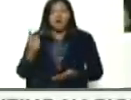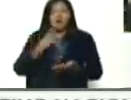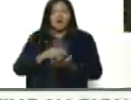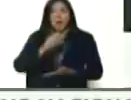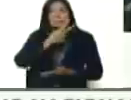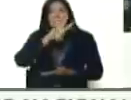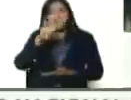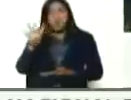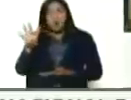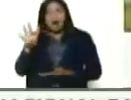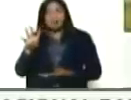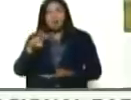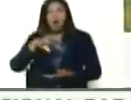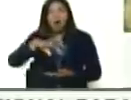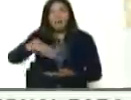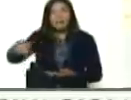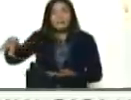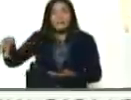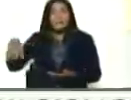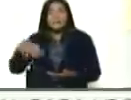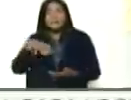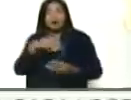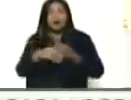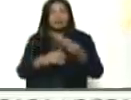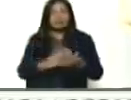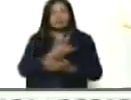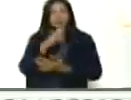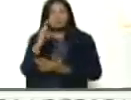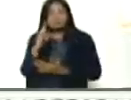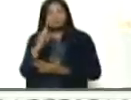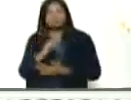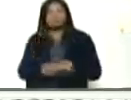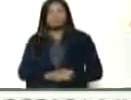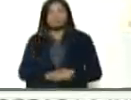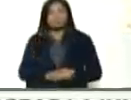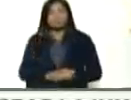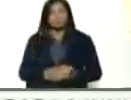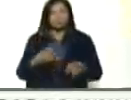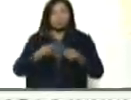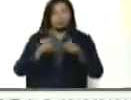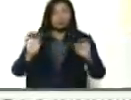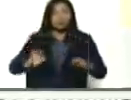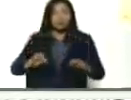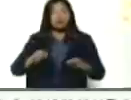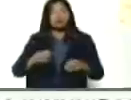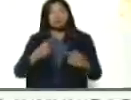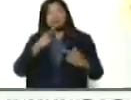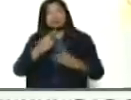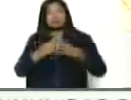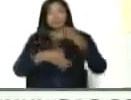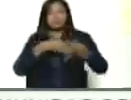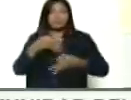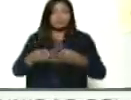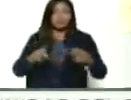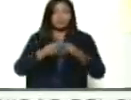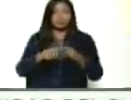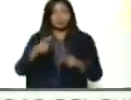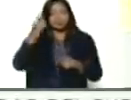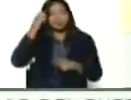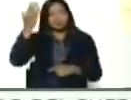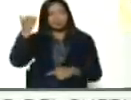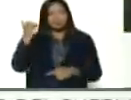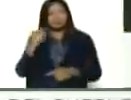24 jardines bicentenarios que van a seguir fortaleciendo presidente igualmente decirle por ejemplo con el poder popular el día de ayer